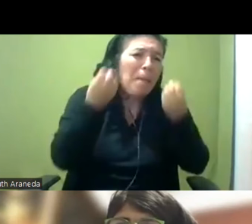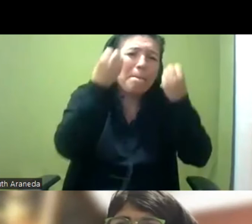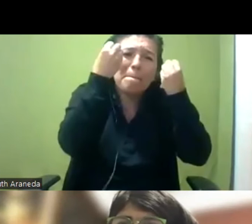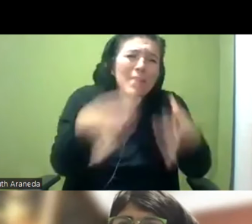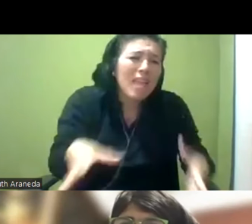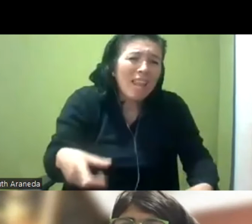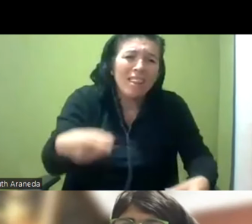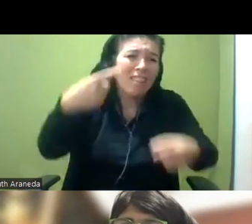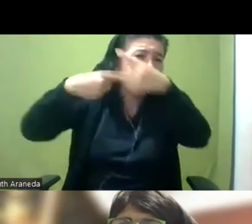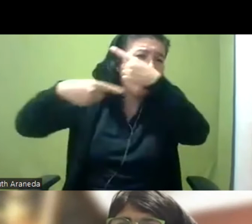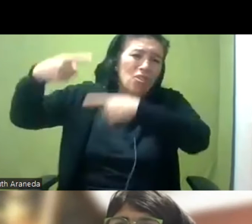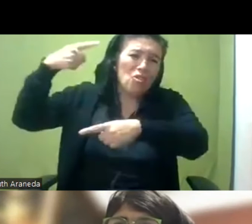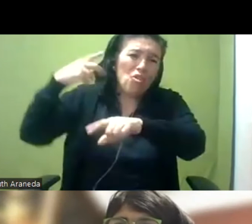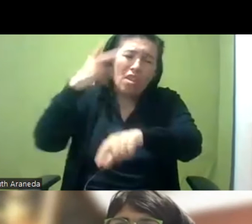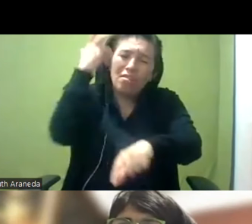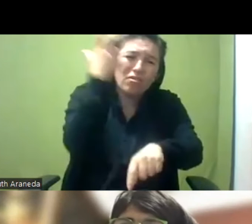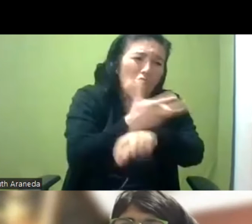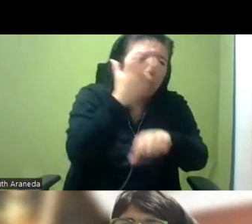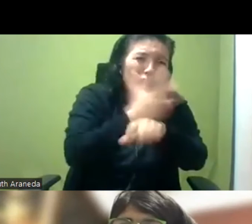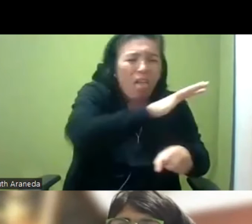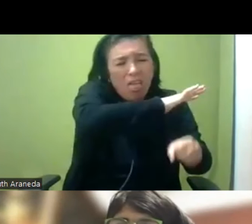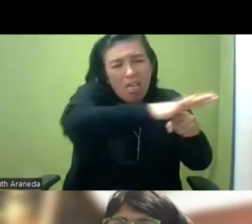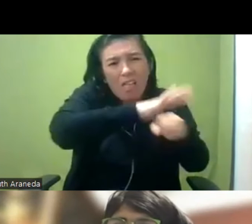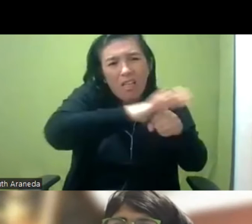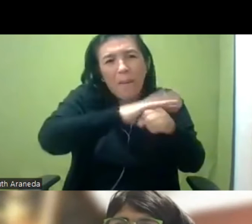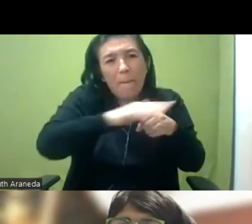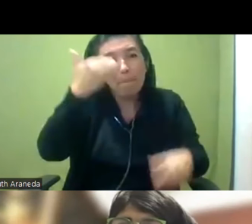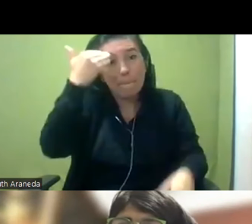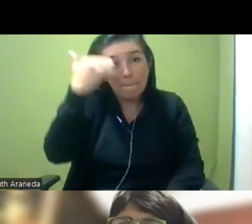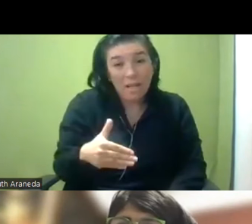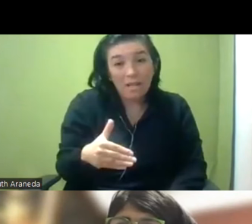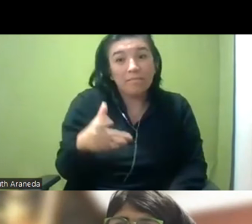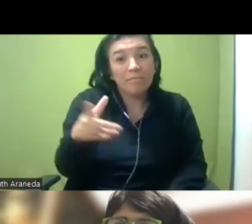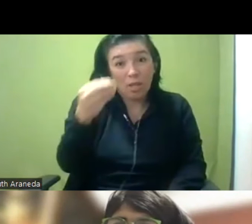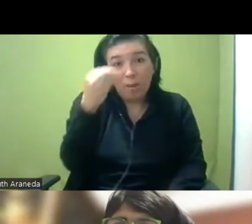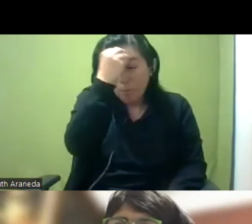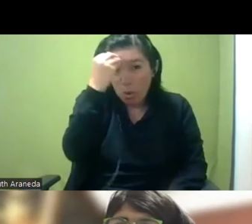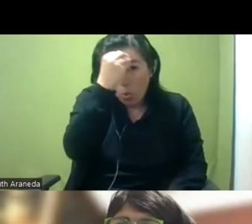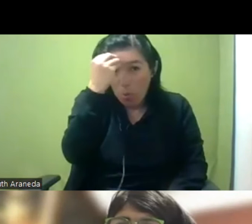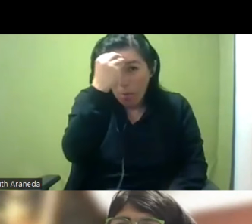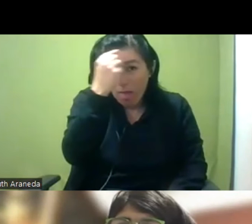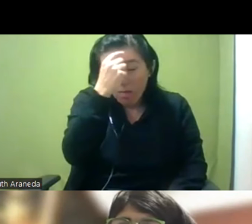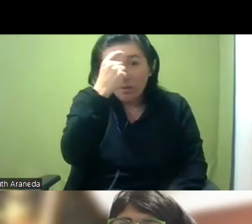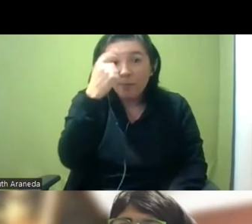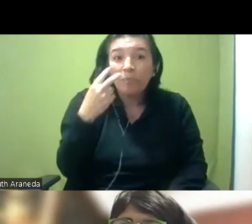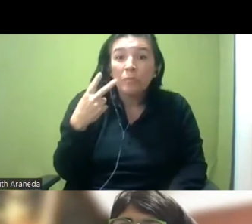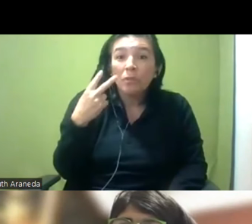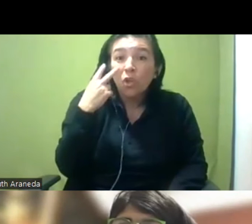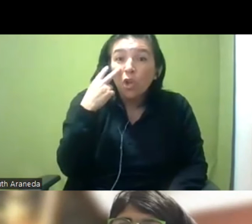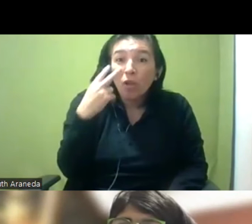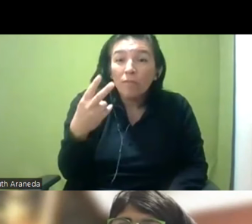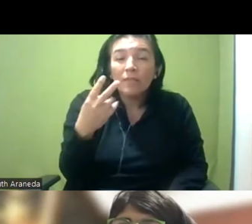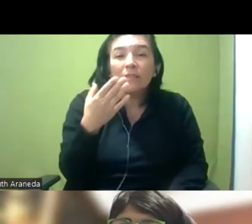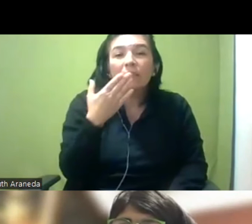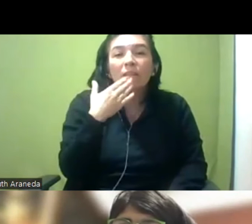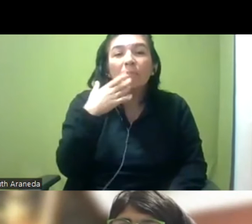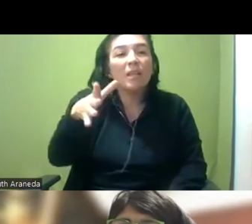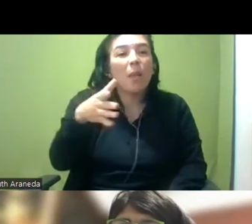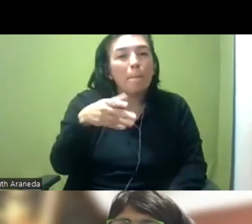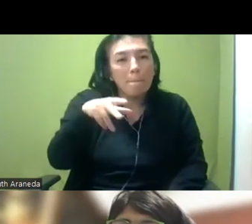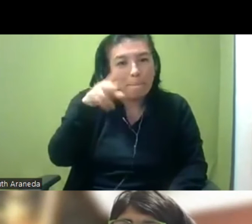con eso. Mm, sí, Y sí. eso preocupa. Y eso yo lo vi y hablaba mucho en